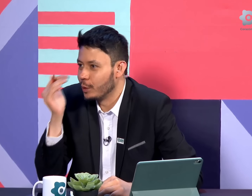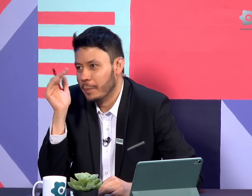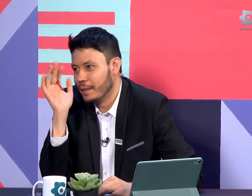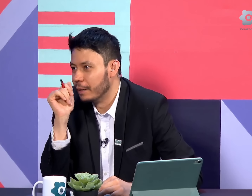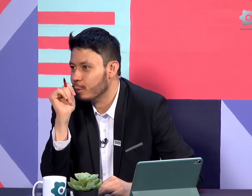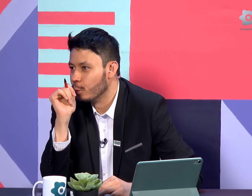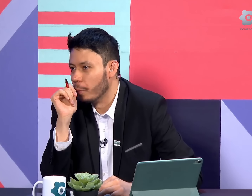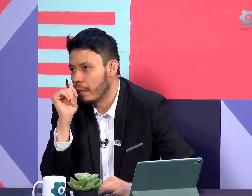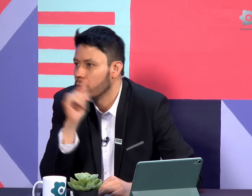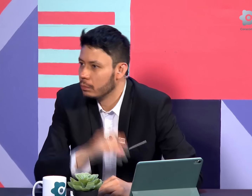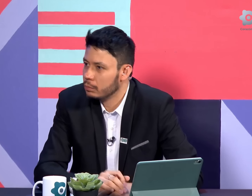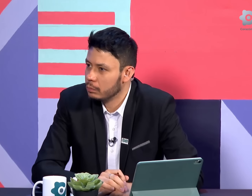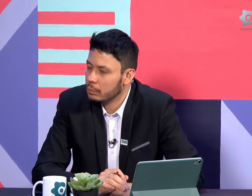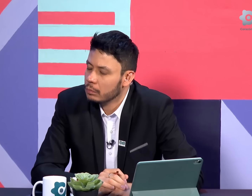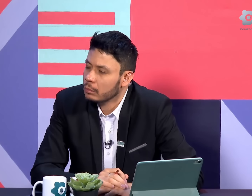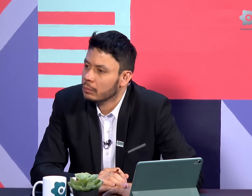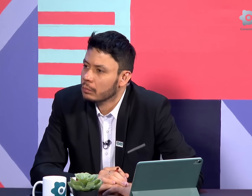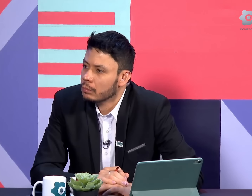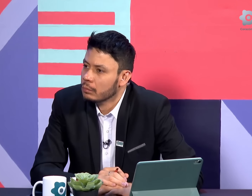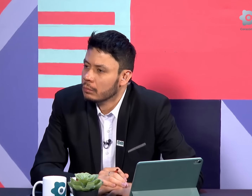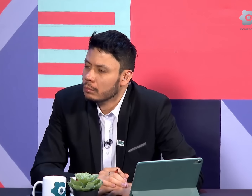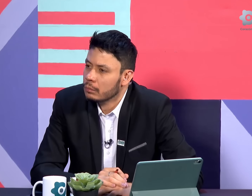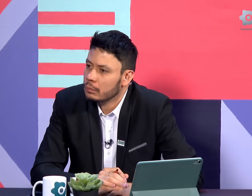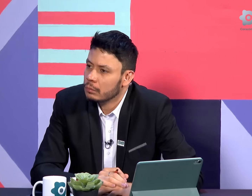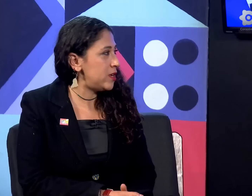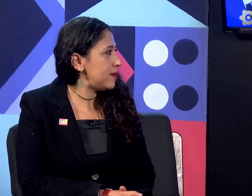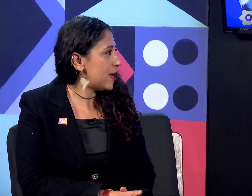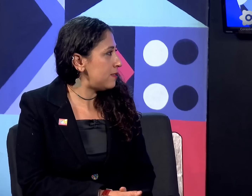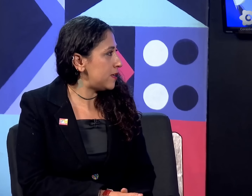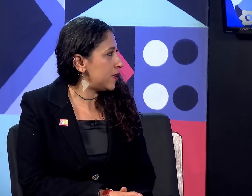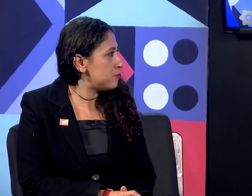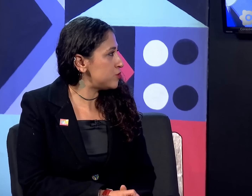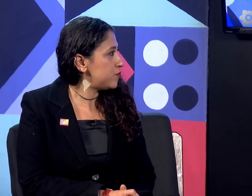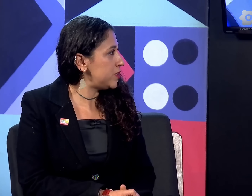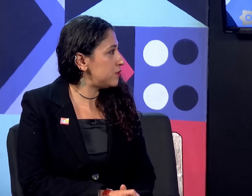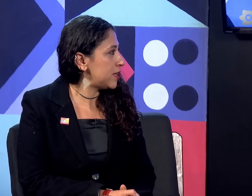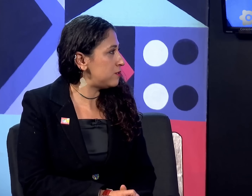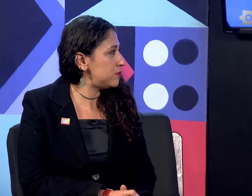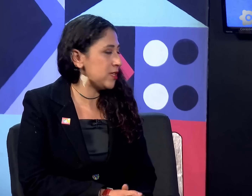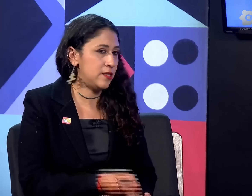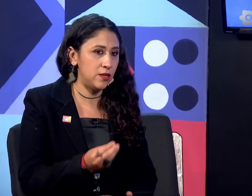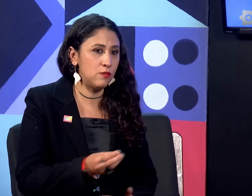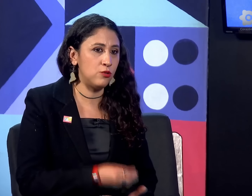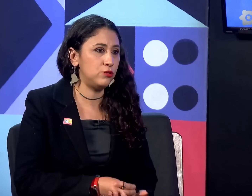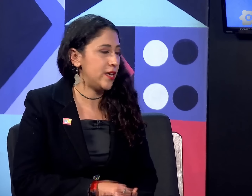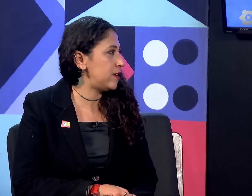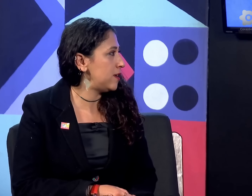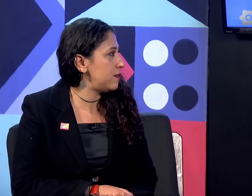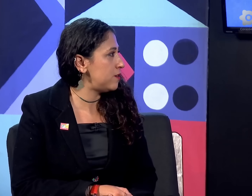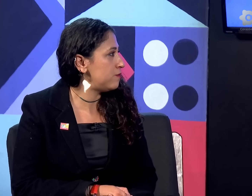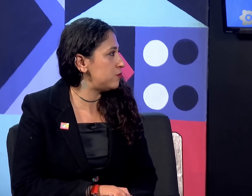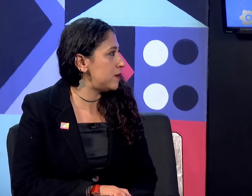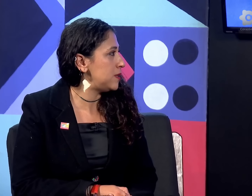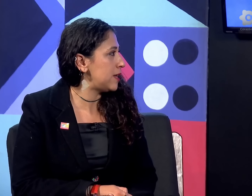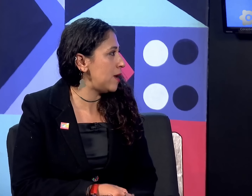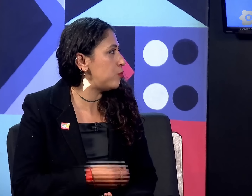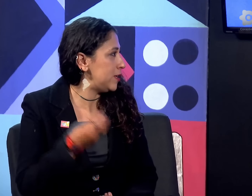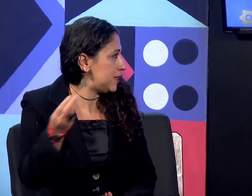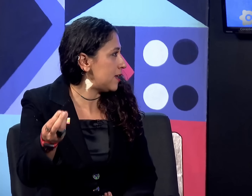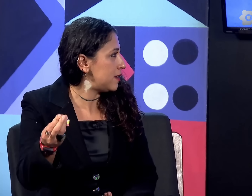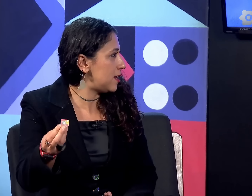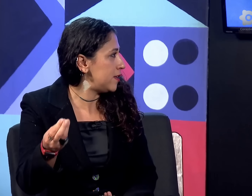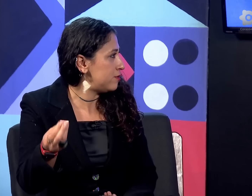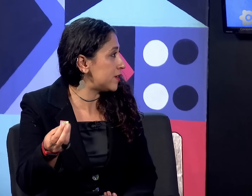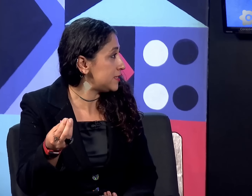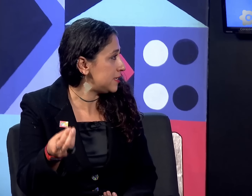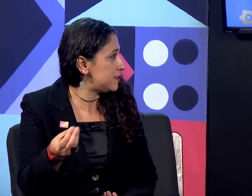que él hizo también en su gobierno? Efectivamente, el periodo neoliberal del que hemos sufrido tanto tiene como un eje fundamental la